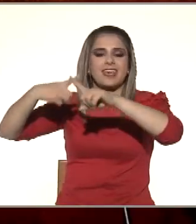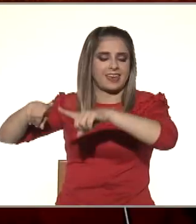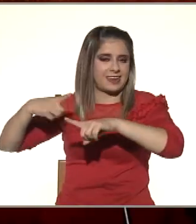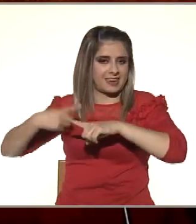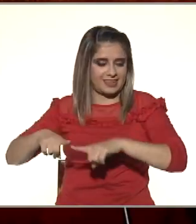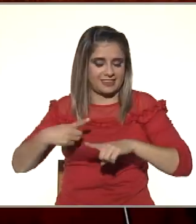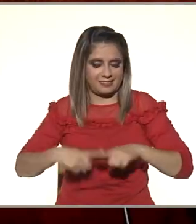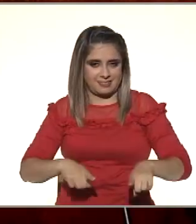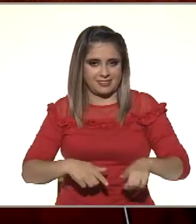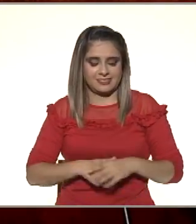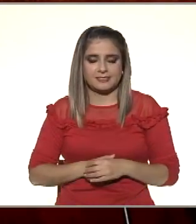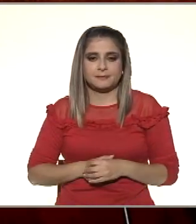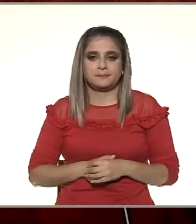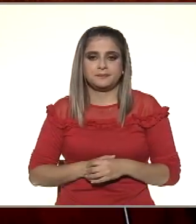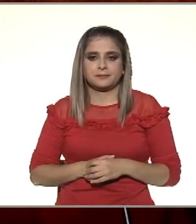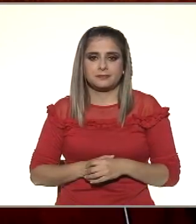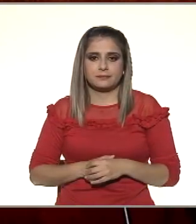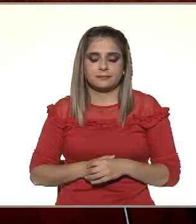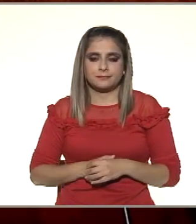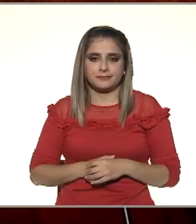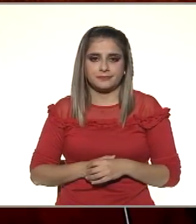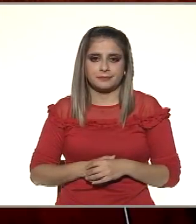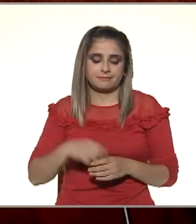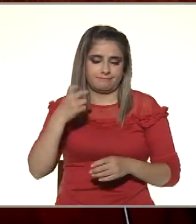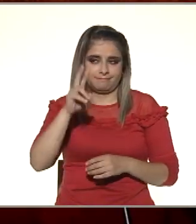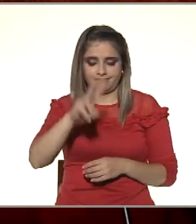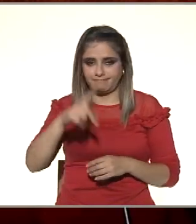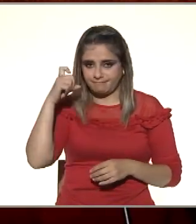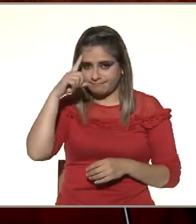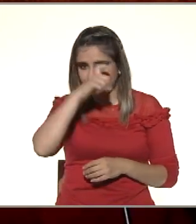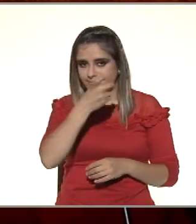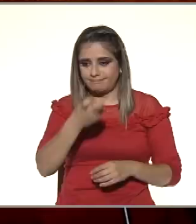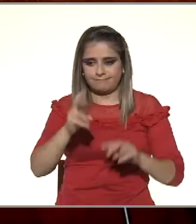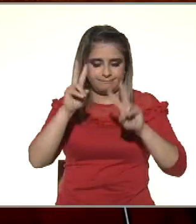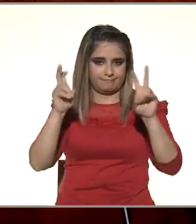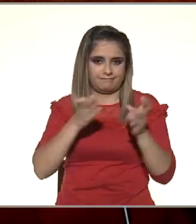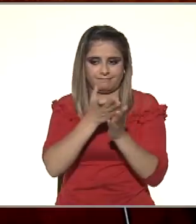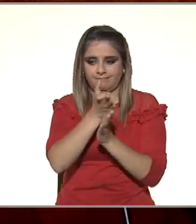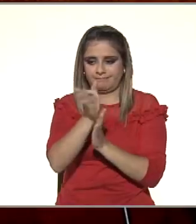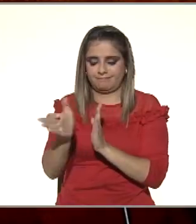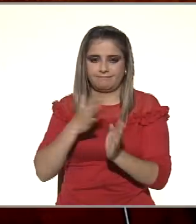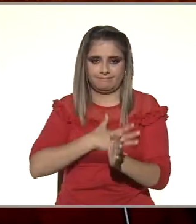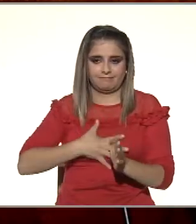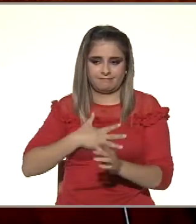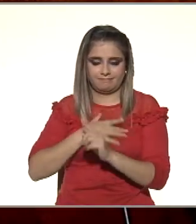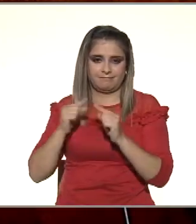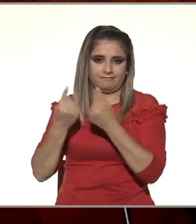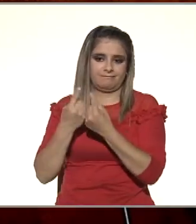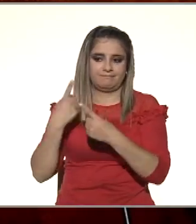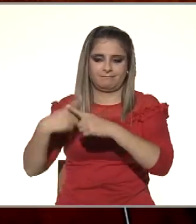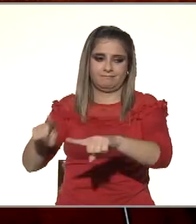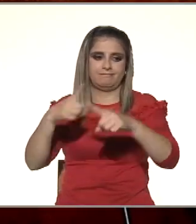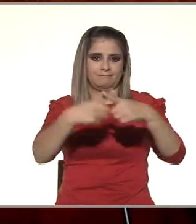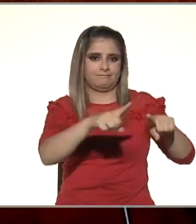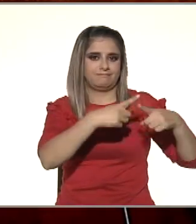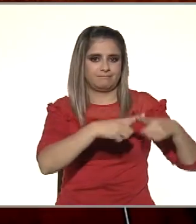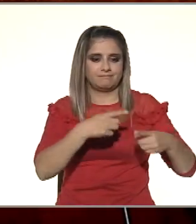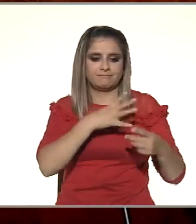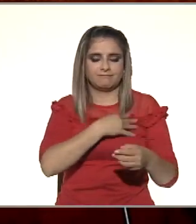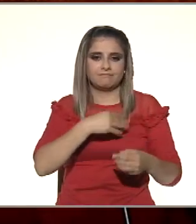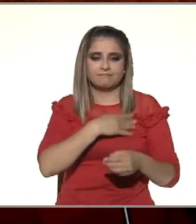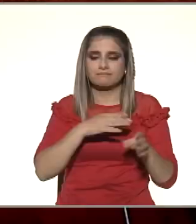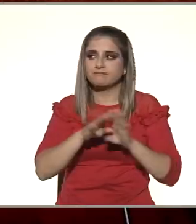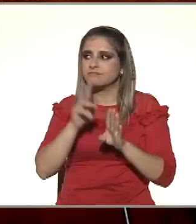de juegos que, pues por eso es que es tan complicado hablar de este tema, ¿no? Porque depende en qué lugar se colocan los hijos,